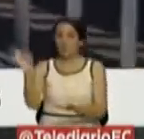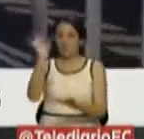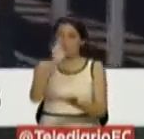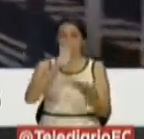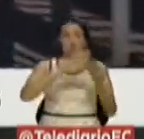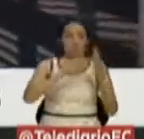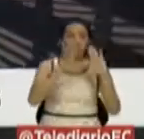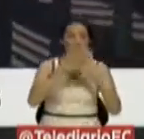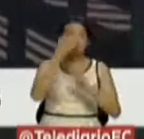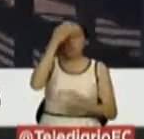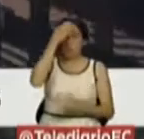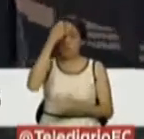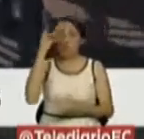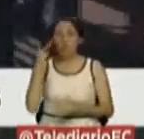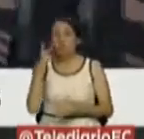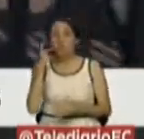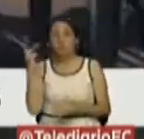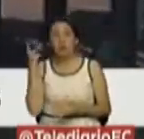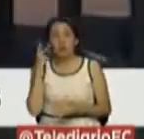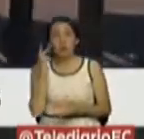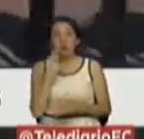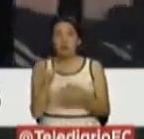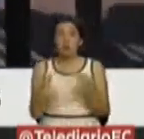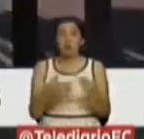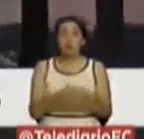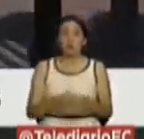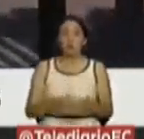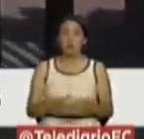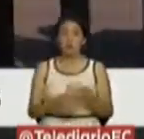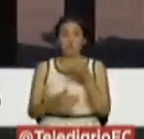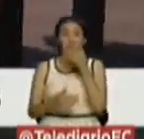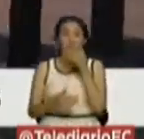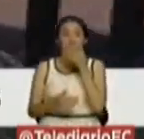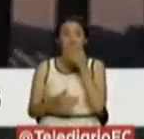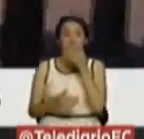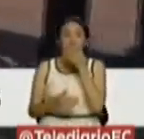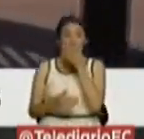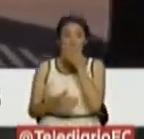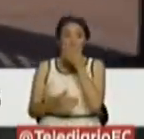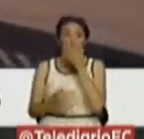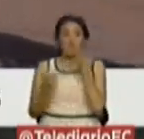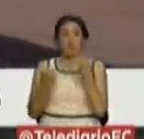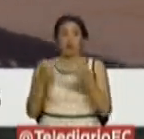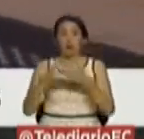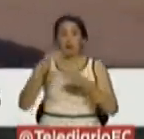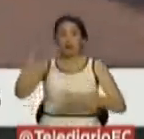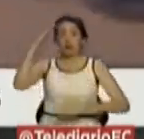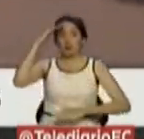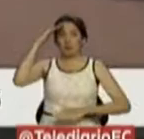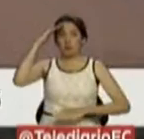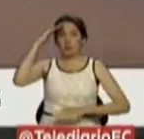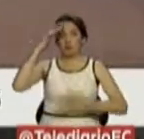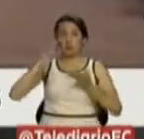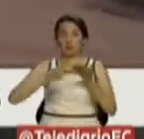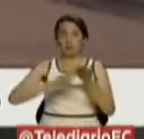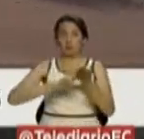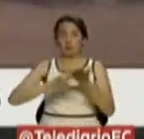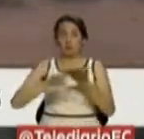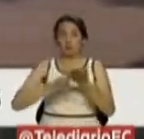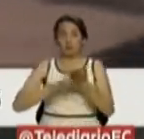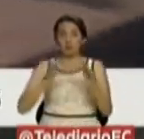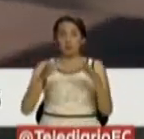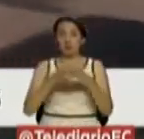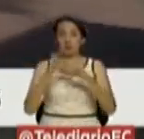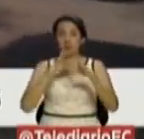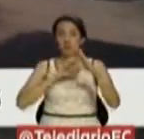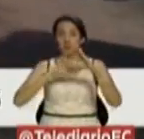de familia. Acá nosotros tenemos la presencia del capitán Cristian Granizo, que como podemos observar, se encuentra en una reunión acá, siempre